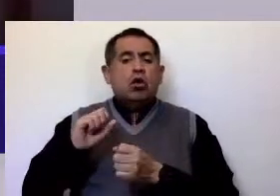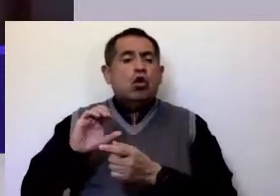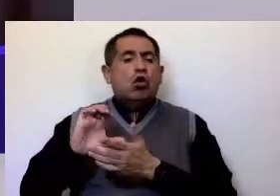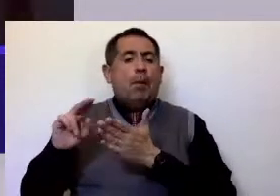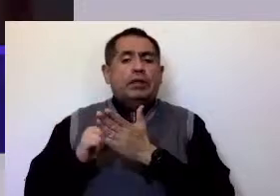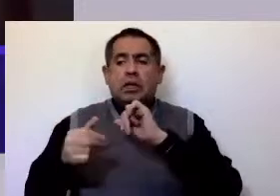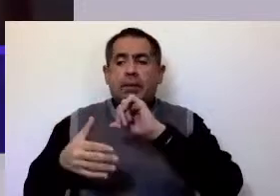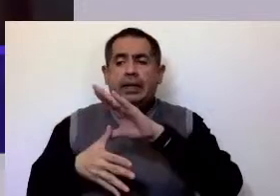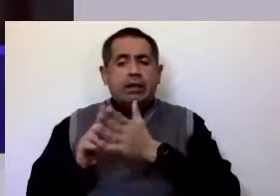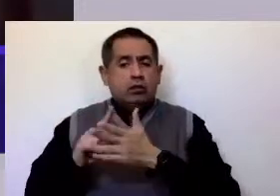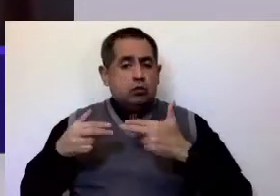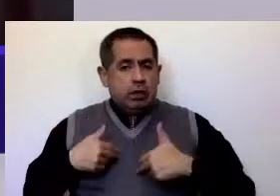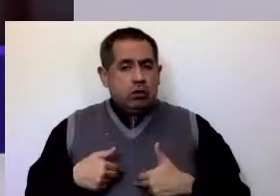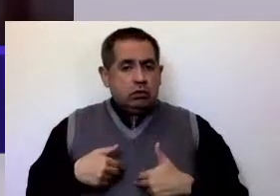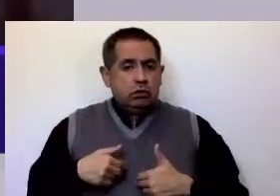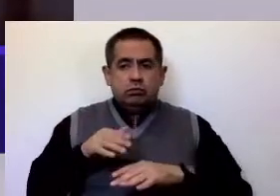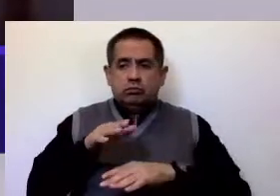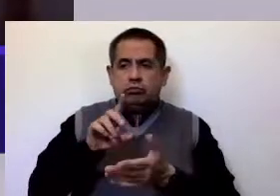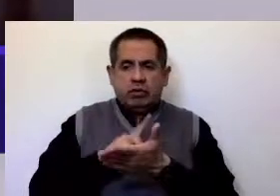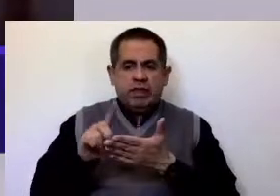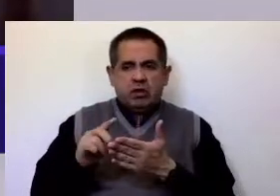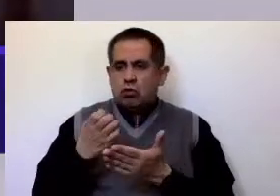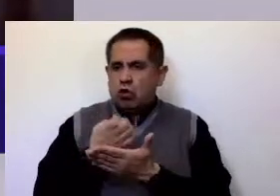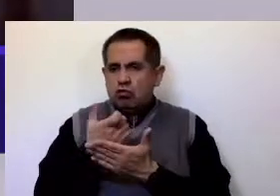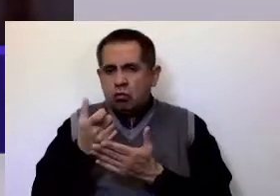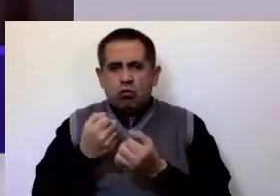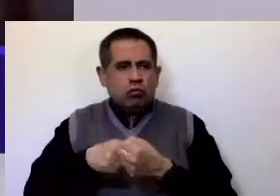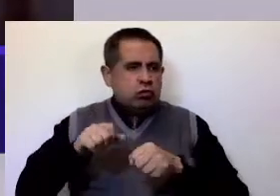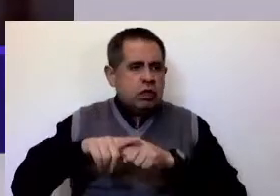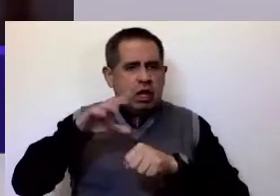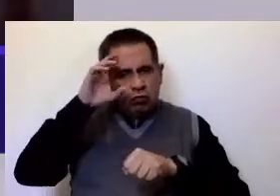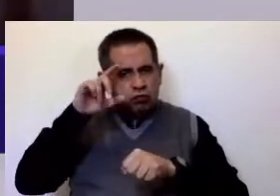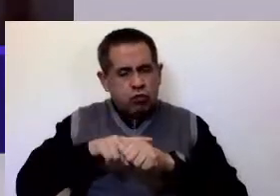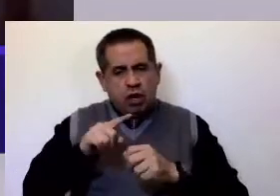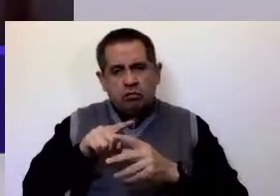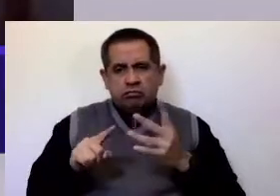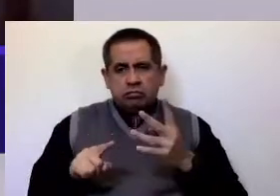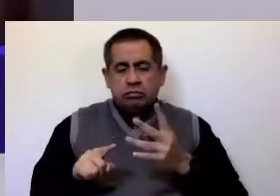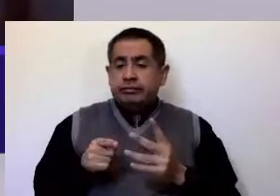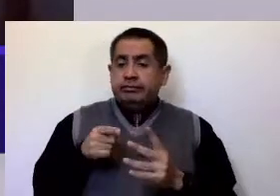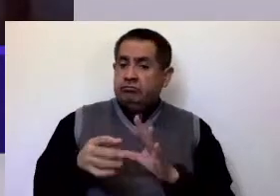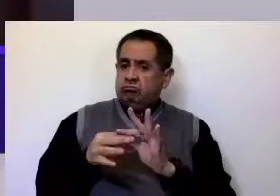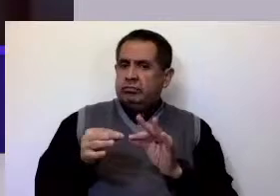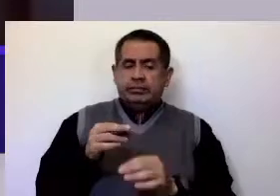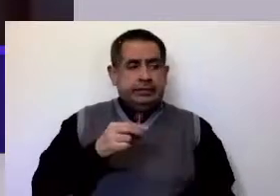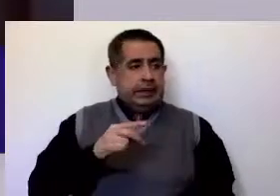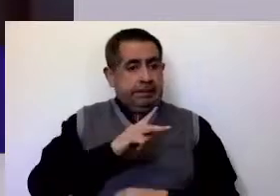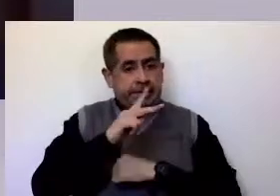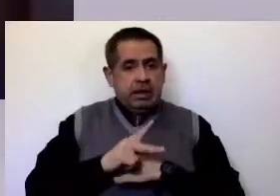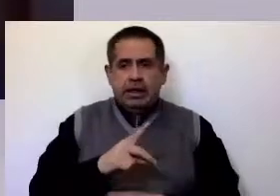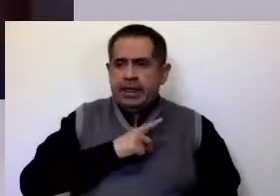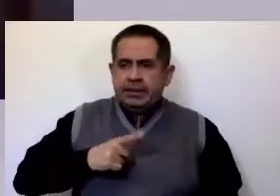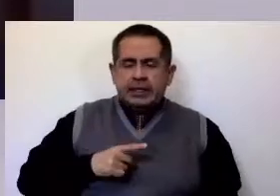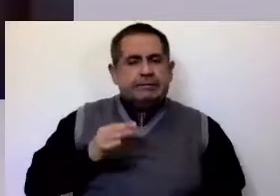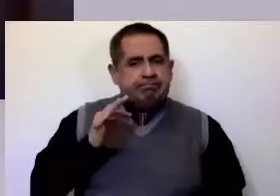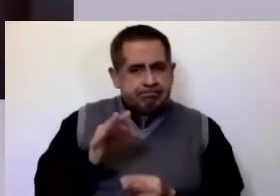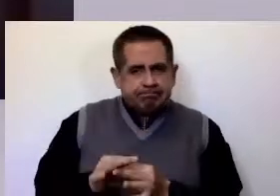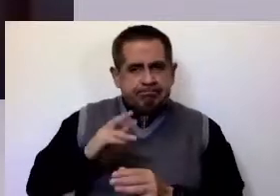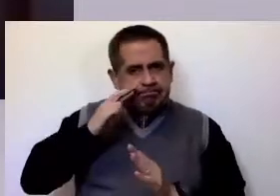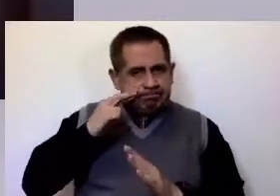en materia de derechos económicos sociales y culturales establecen que los estados deben adoptar las medidas necesarias